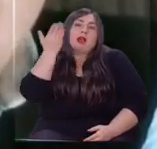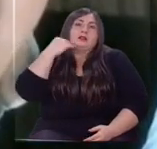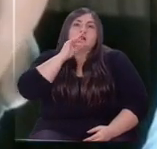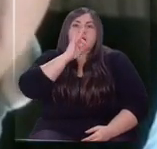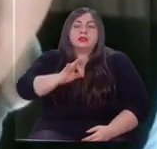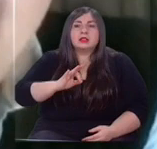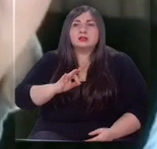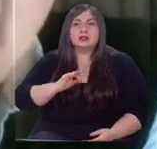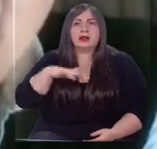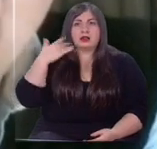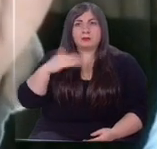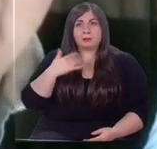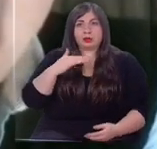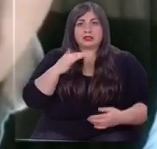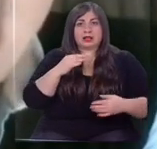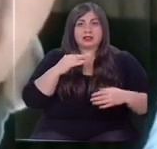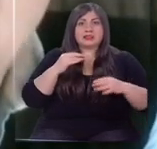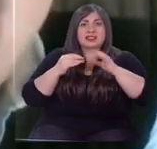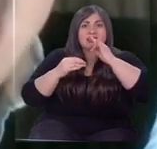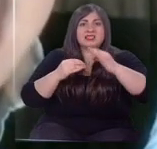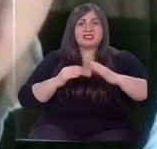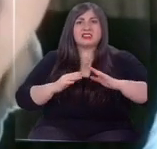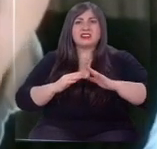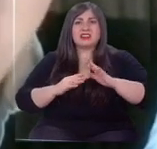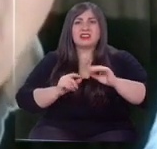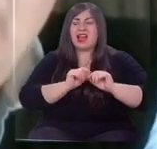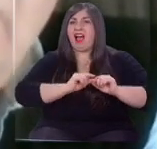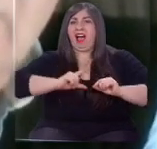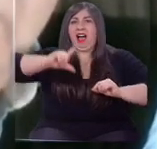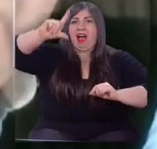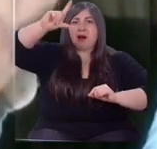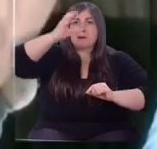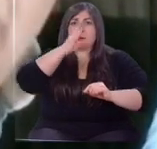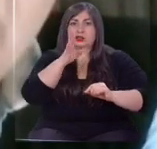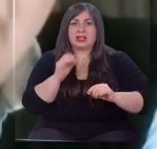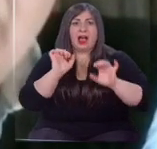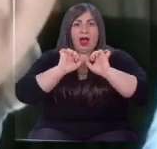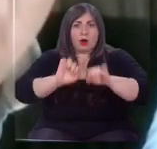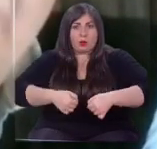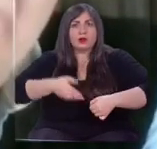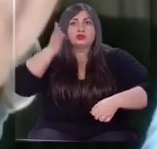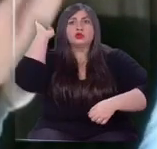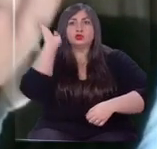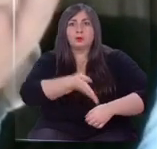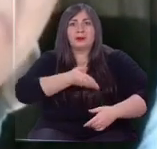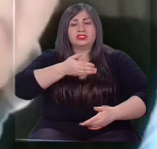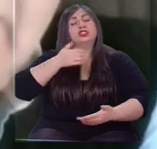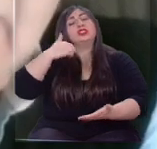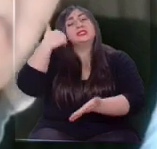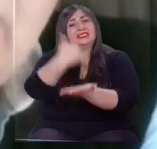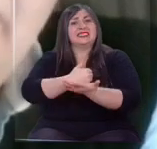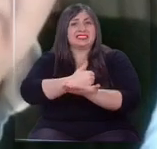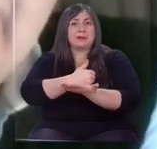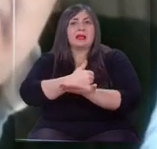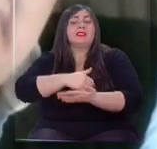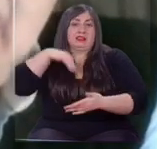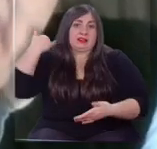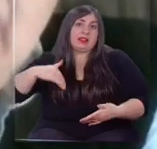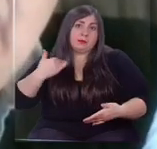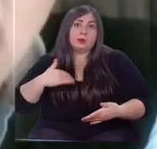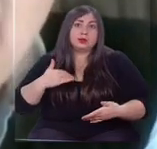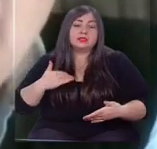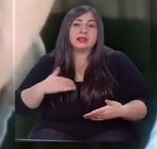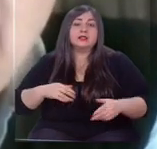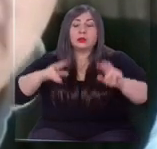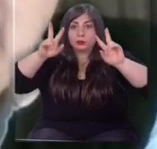que me parece importante consignar es el altísimo grado de acuerdo respecto a la suspensión del semestre escolar. Eso es importante.